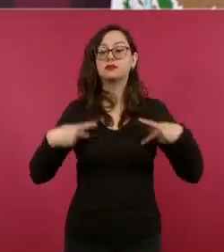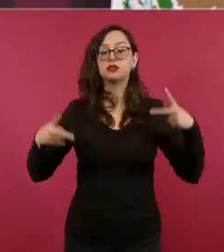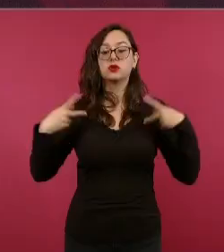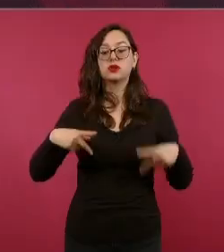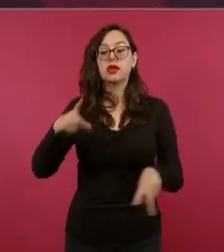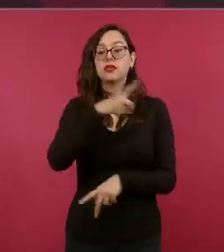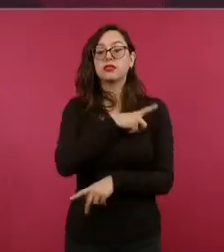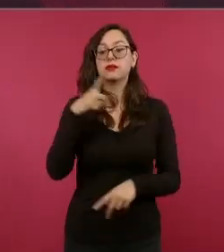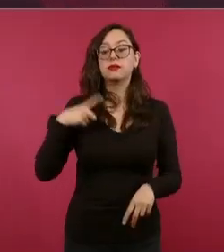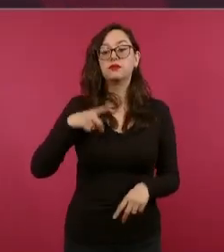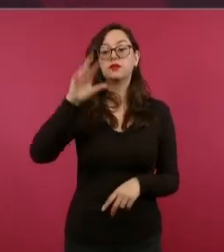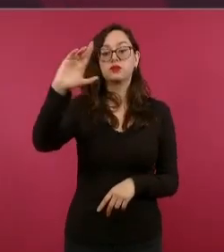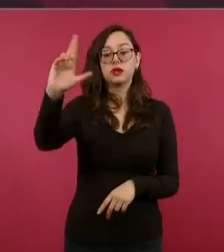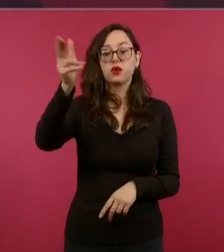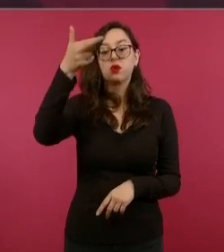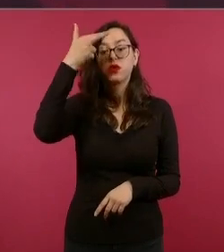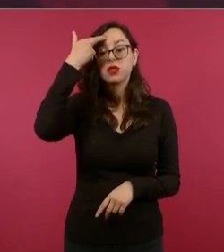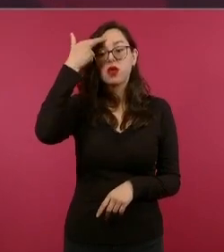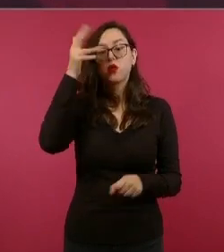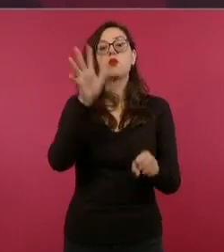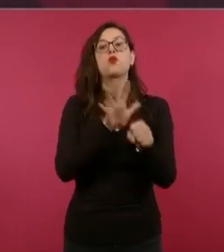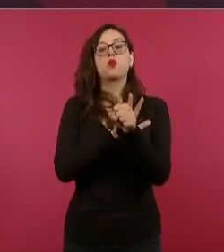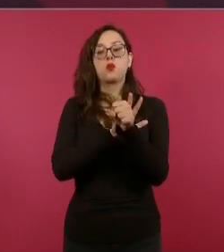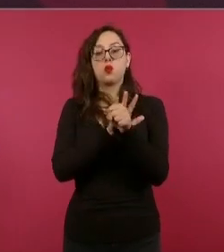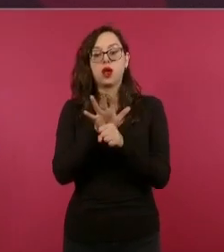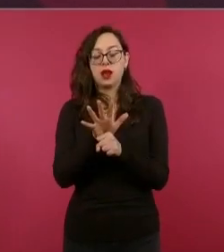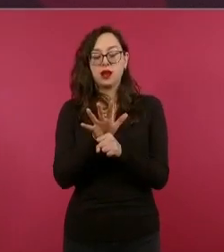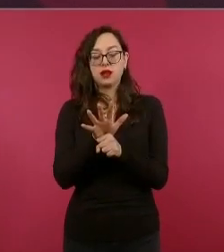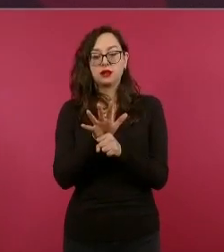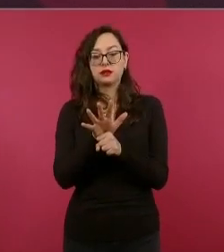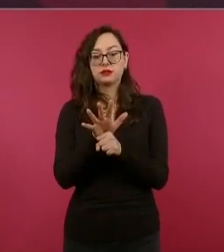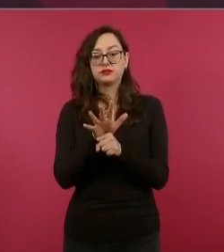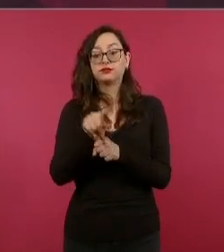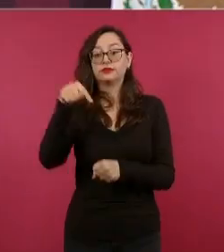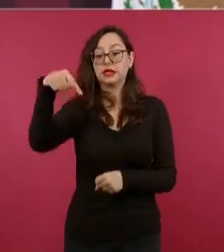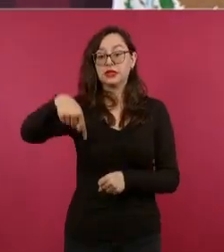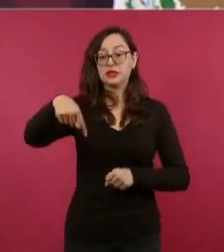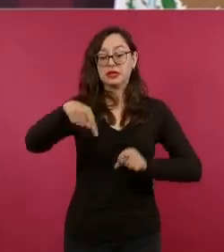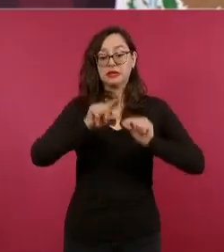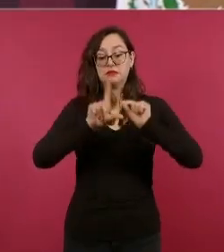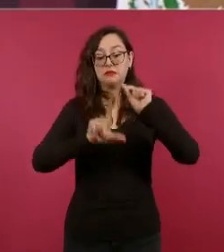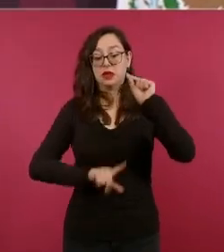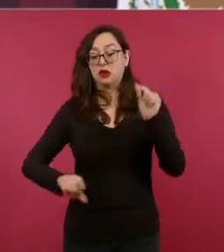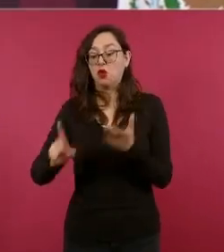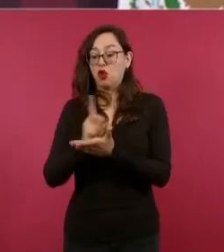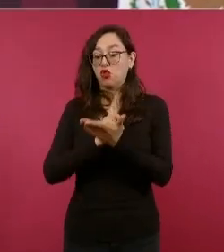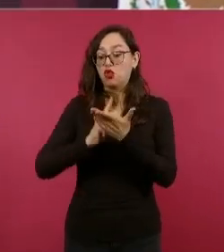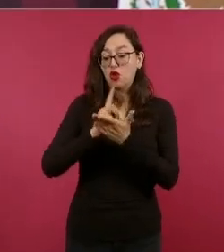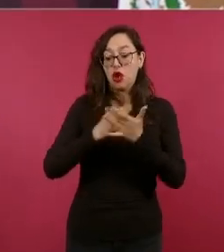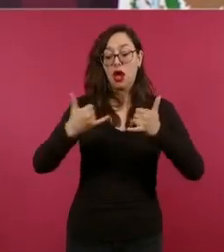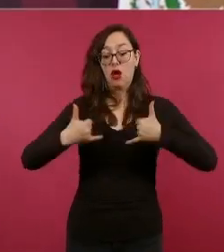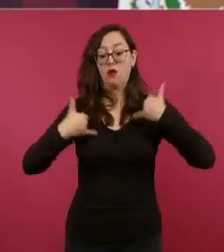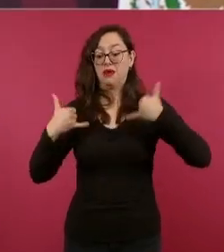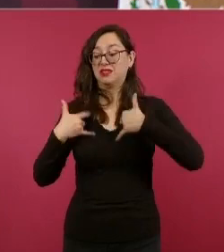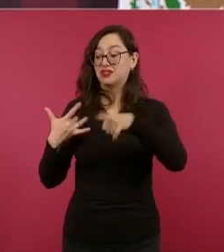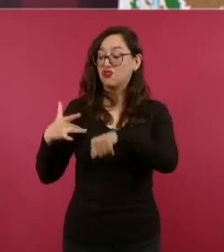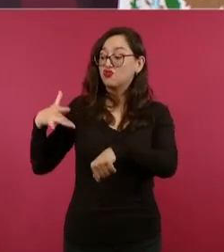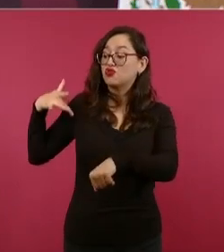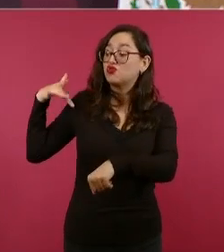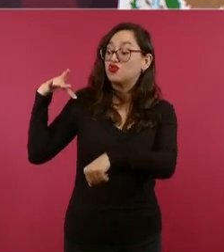es evitar que crezca el consumo de droga.